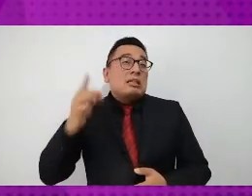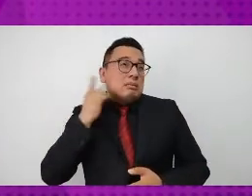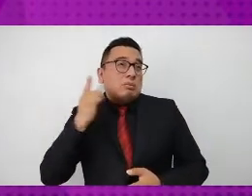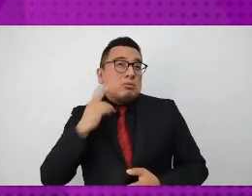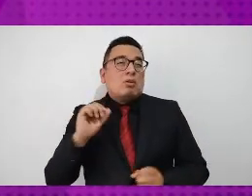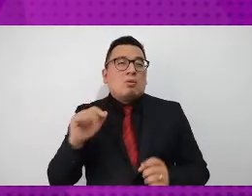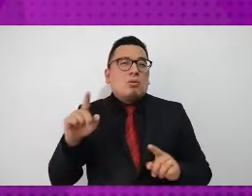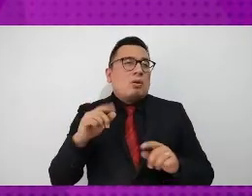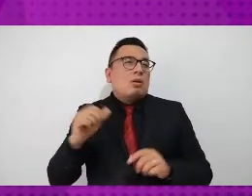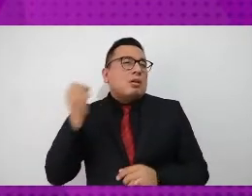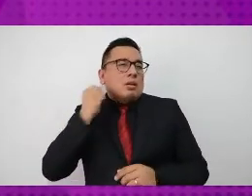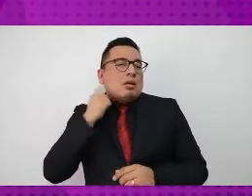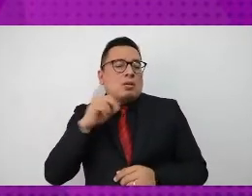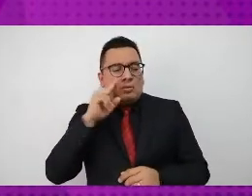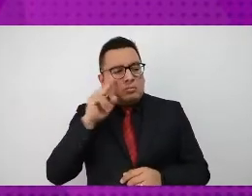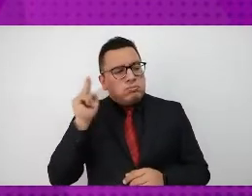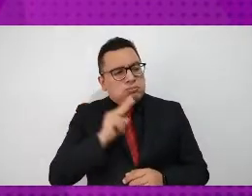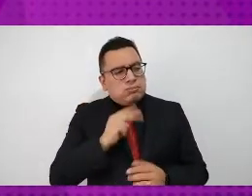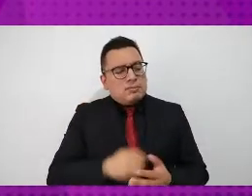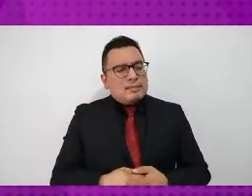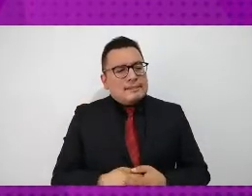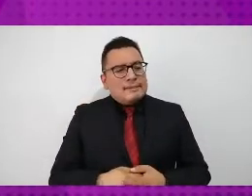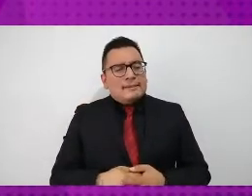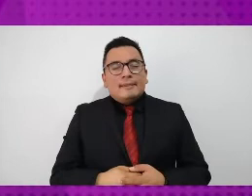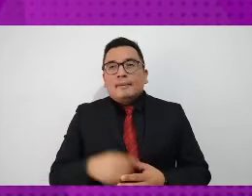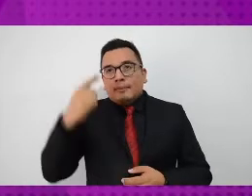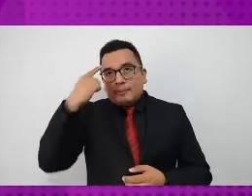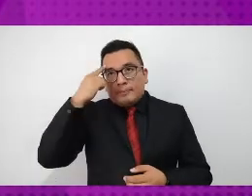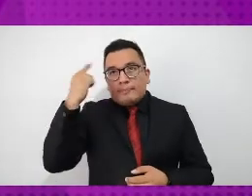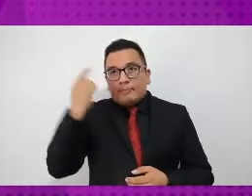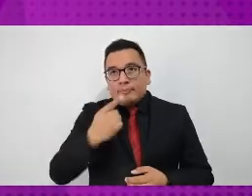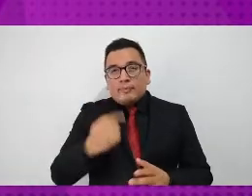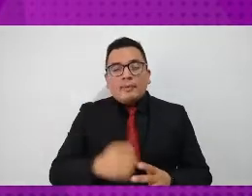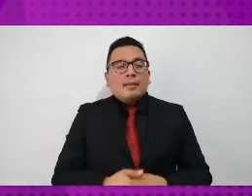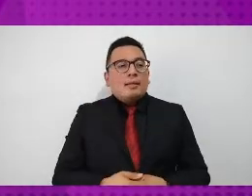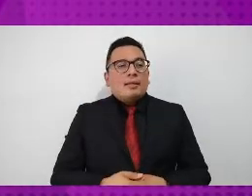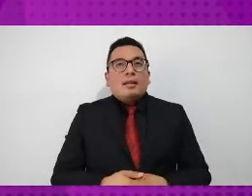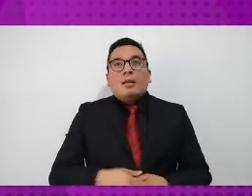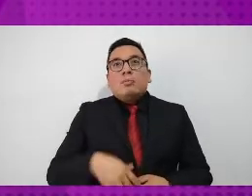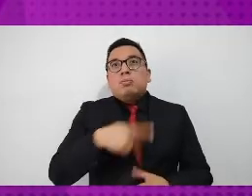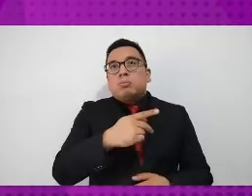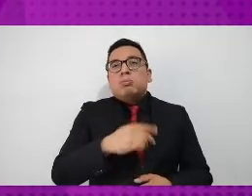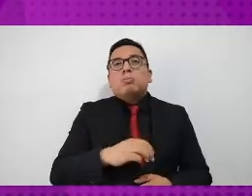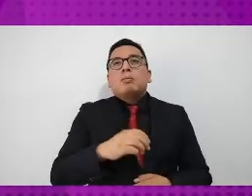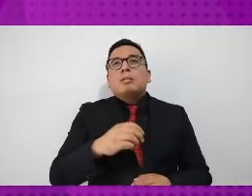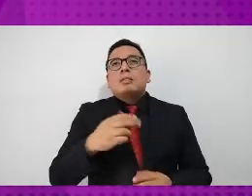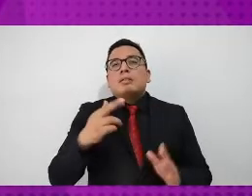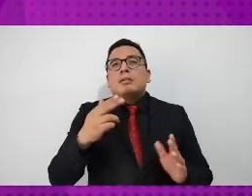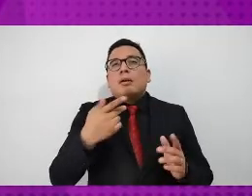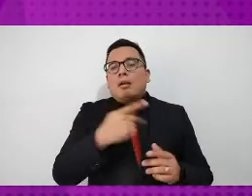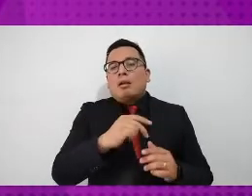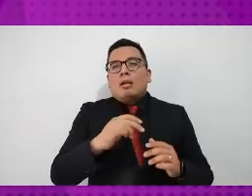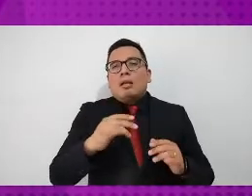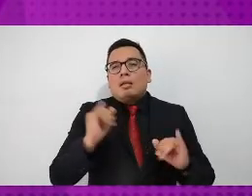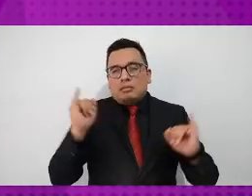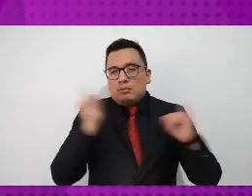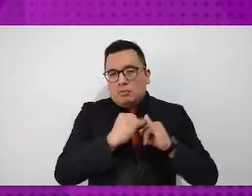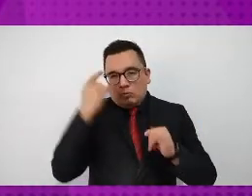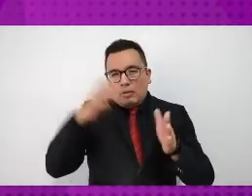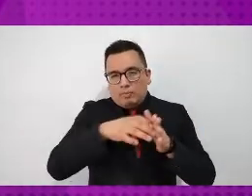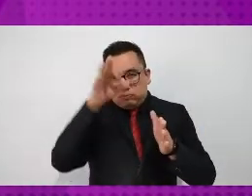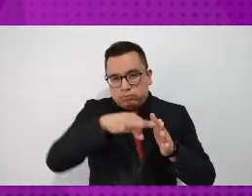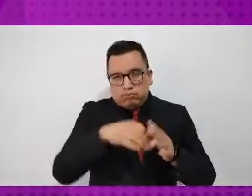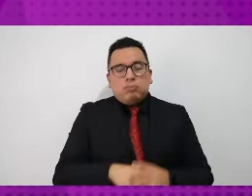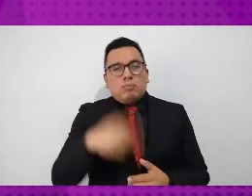a ver la importancia que tendría no solamente para los organismos electorales para la democracia para sus propios partidos que